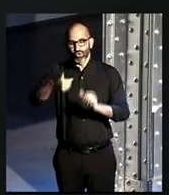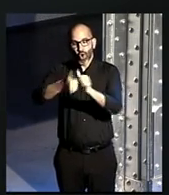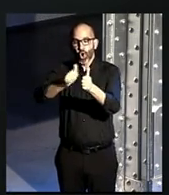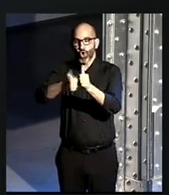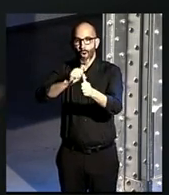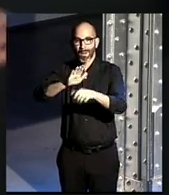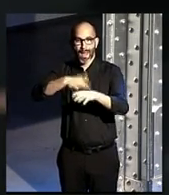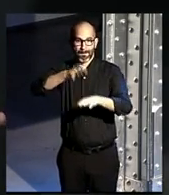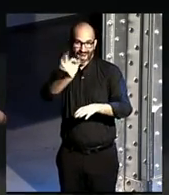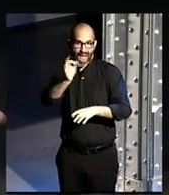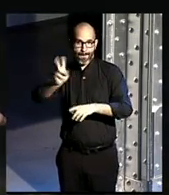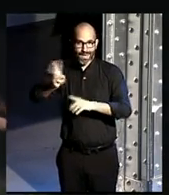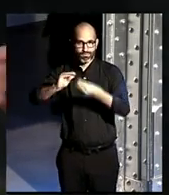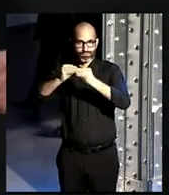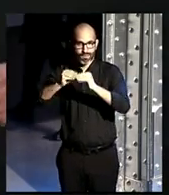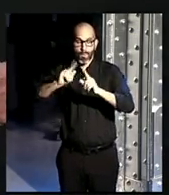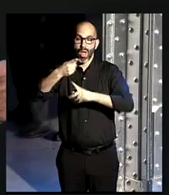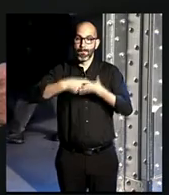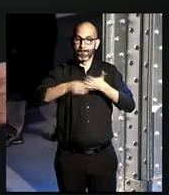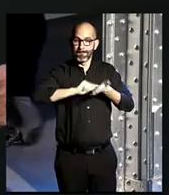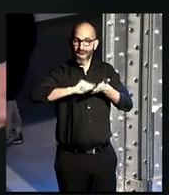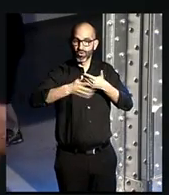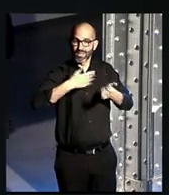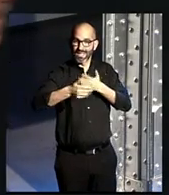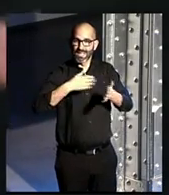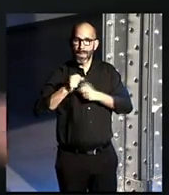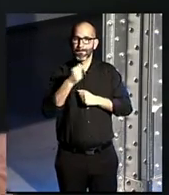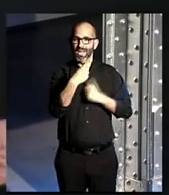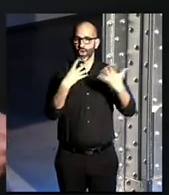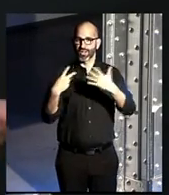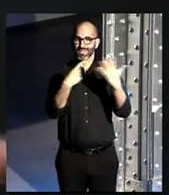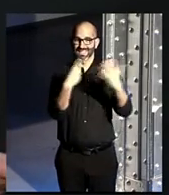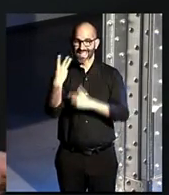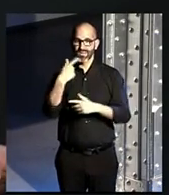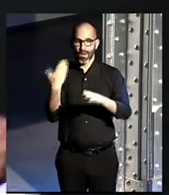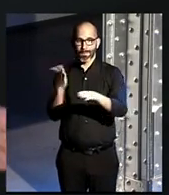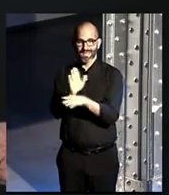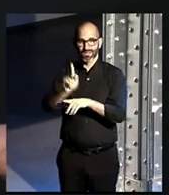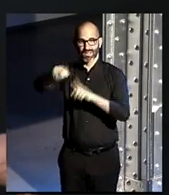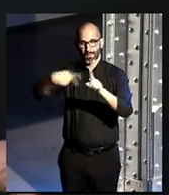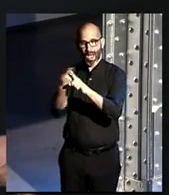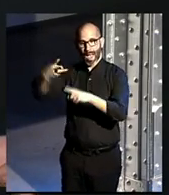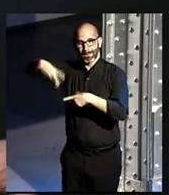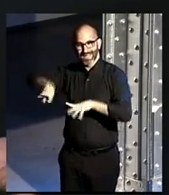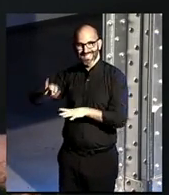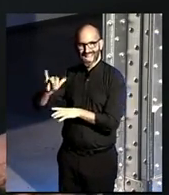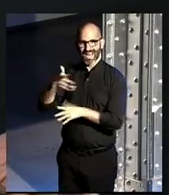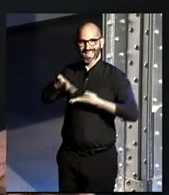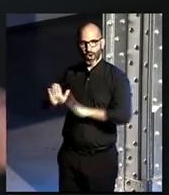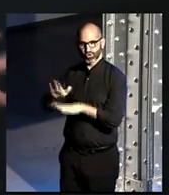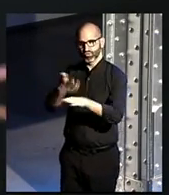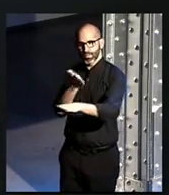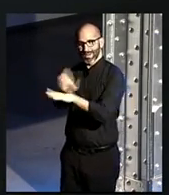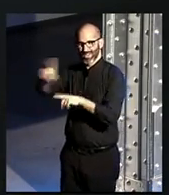hecha por Verne a partir de otro manuscrito en el año 63, cuando lo presentó a Zell, a quien no le